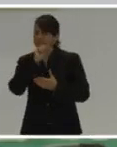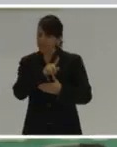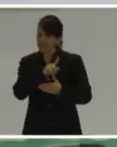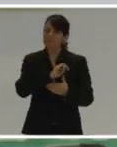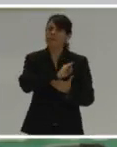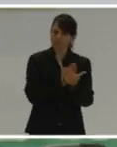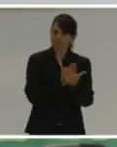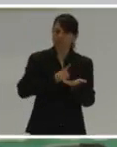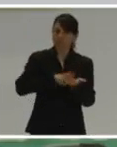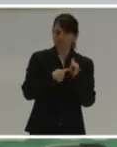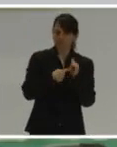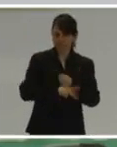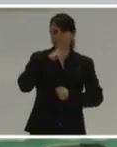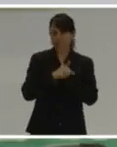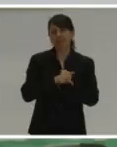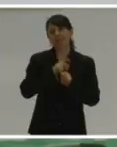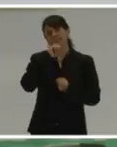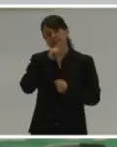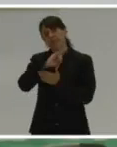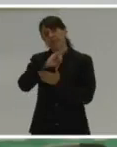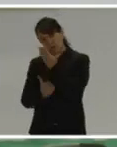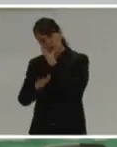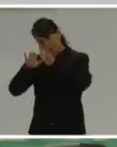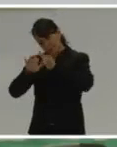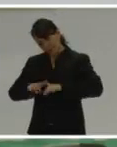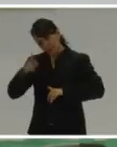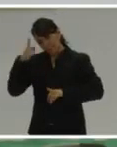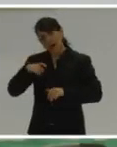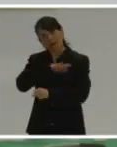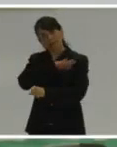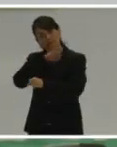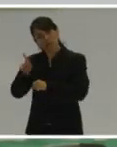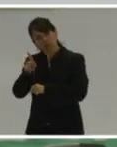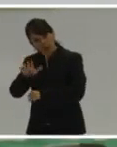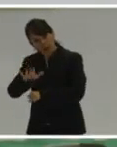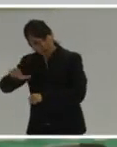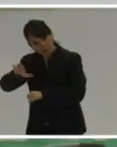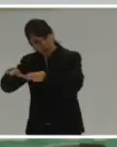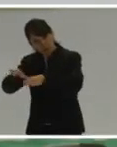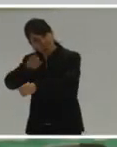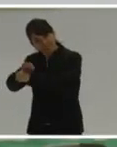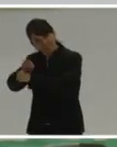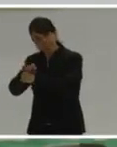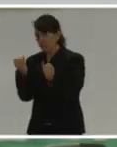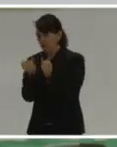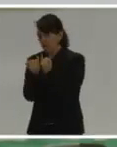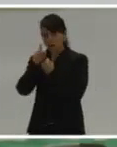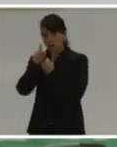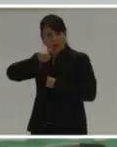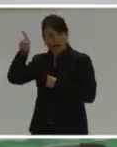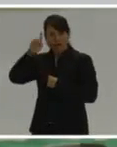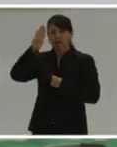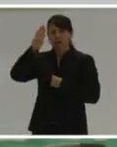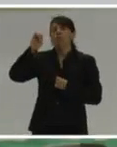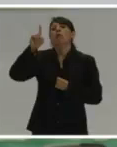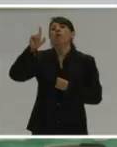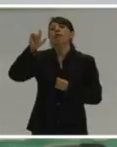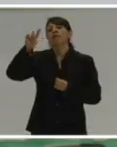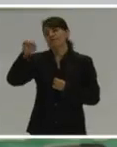de la Defensoría del Pueblo, por ejemplo, en Bolivia, informes también de